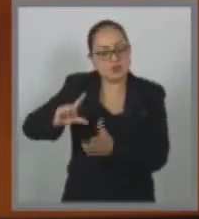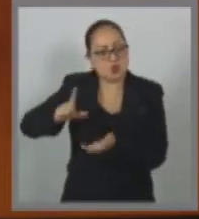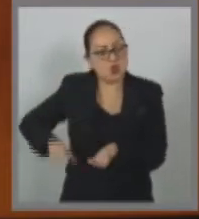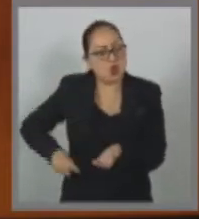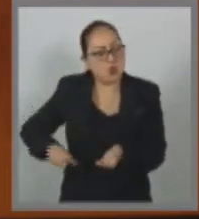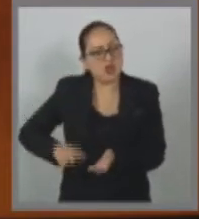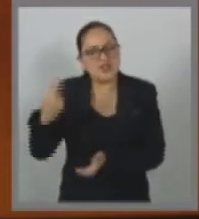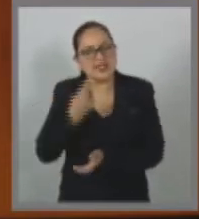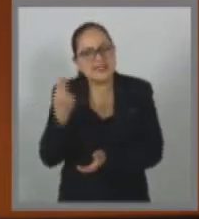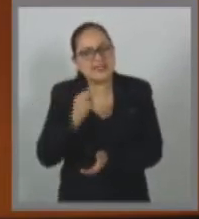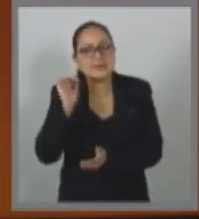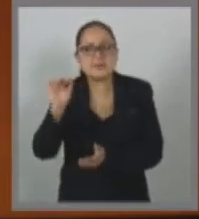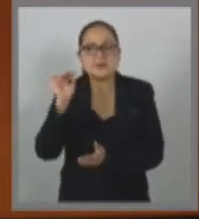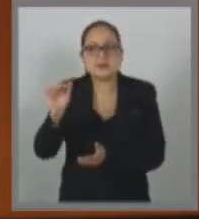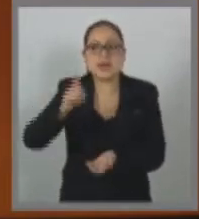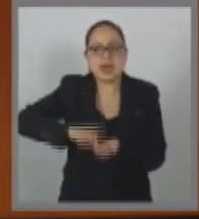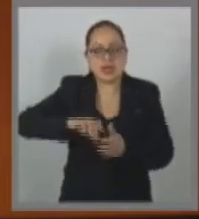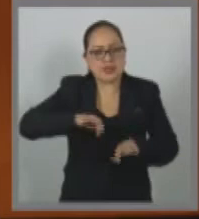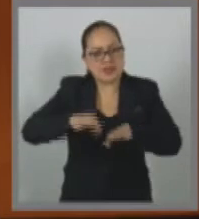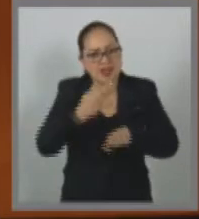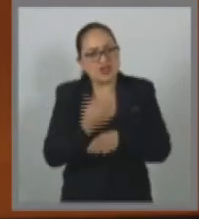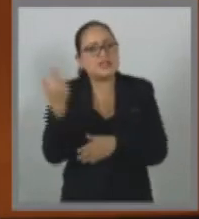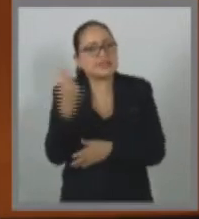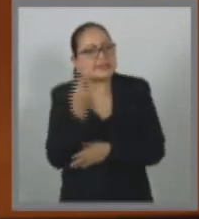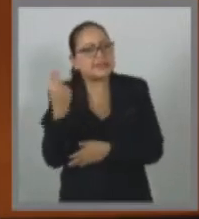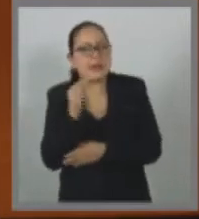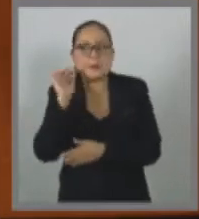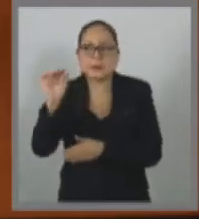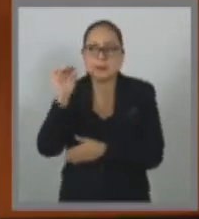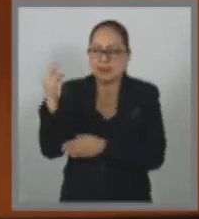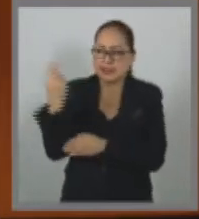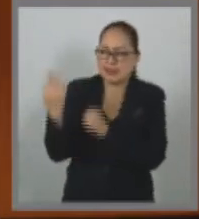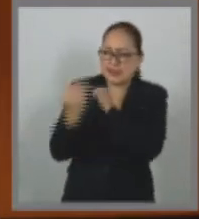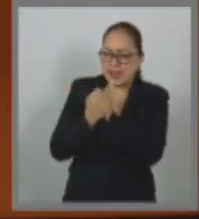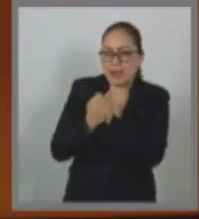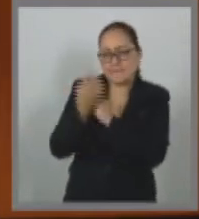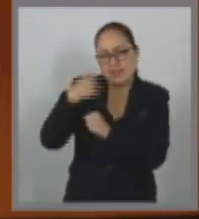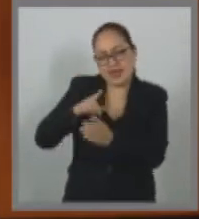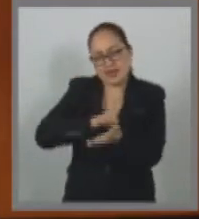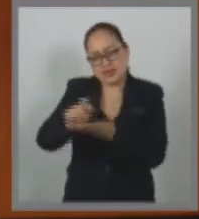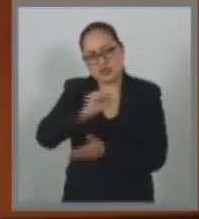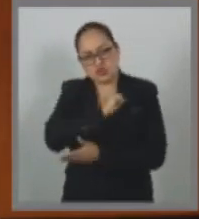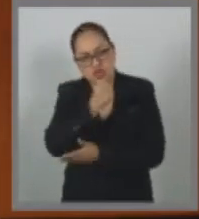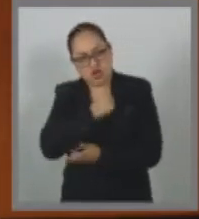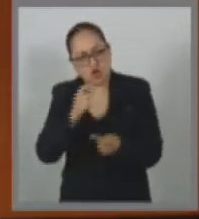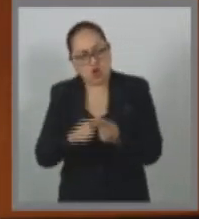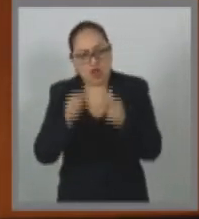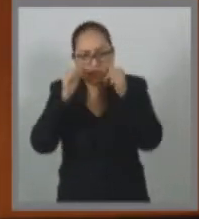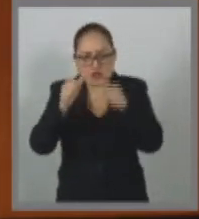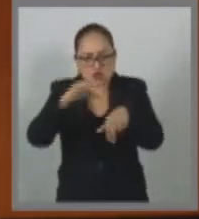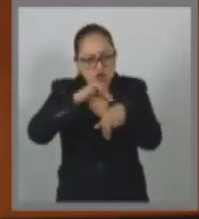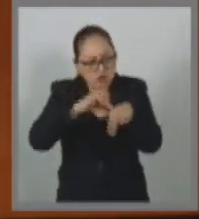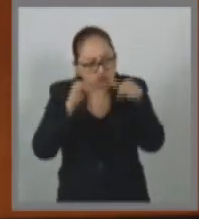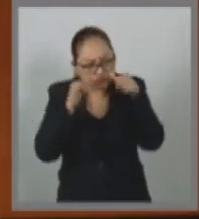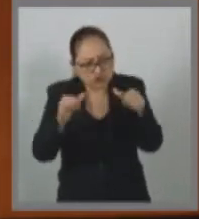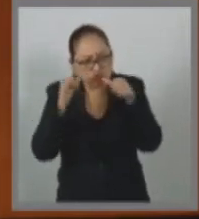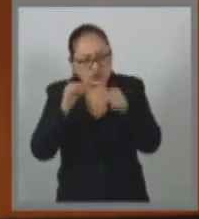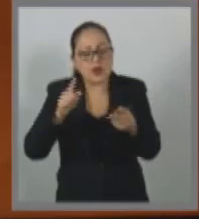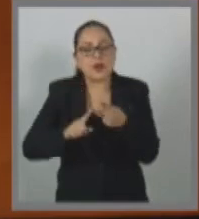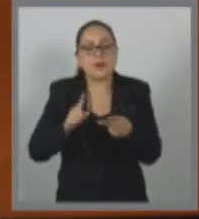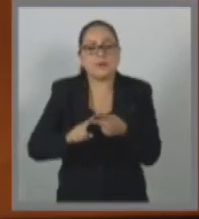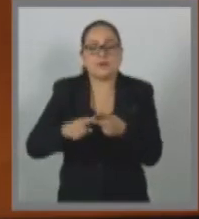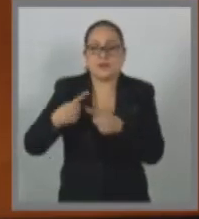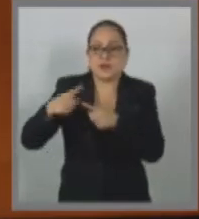una demanda de la clase trabajadora para garantizar el derecho a la salud, la asistencia médica, la protección de los